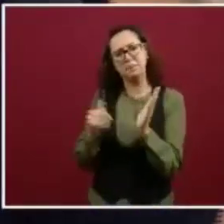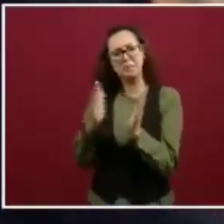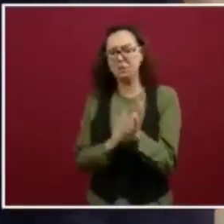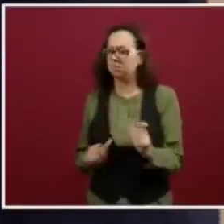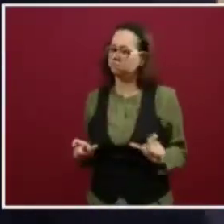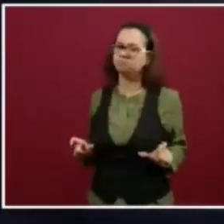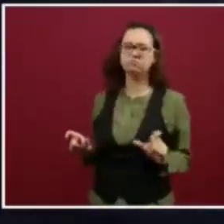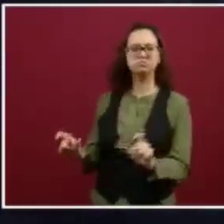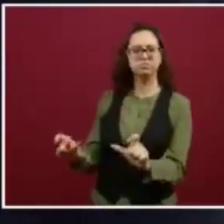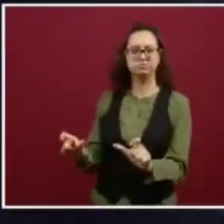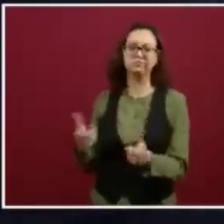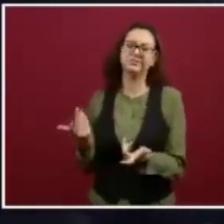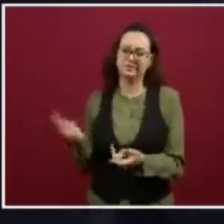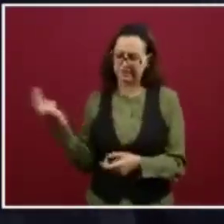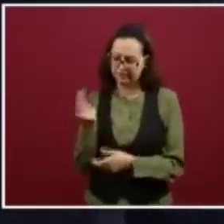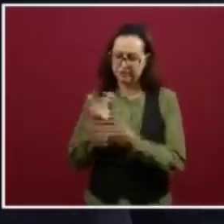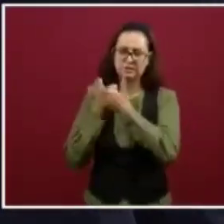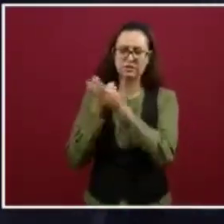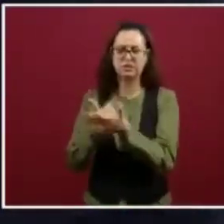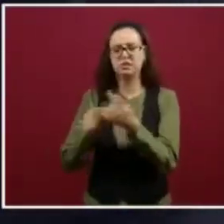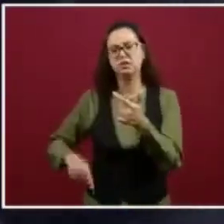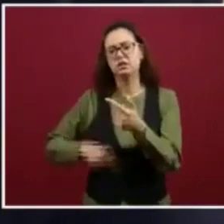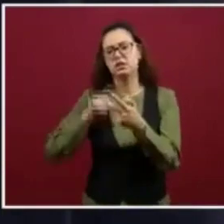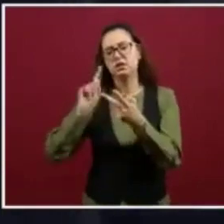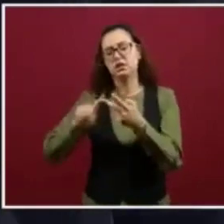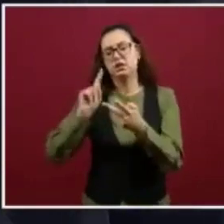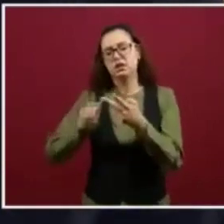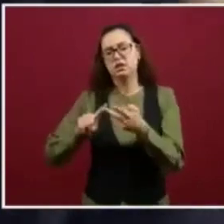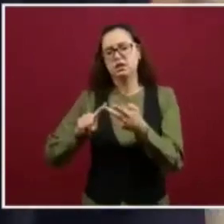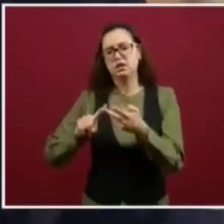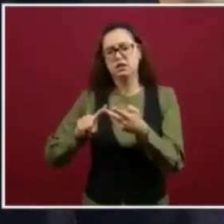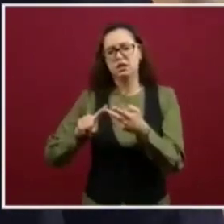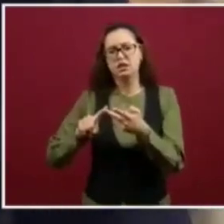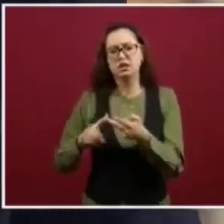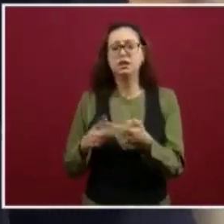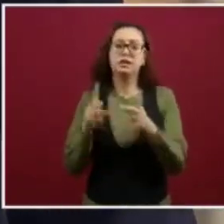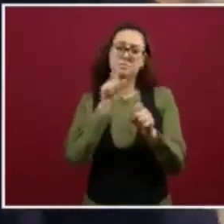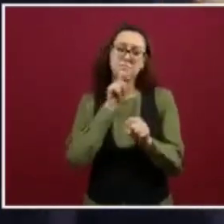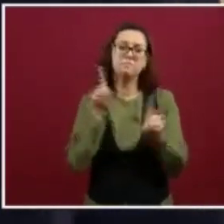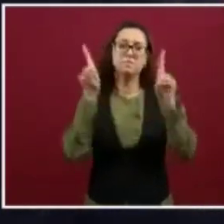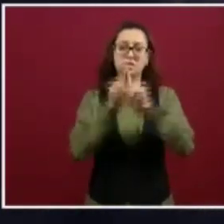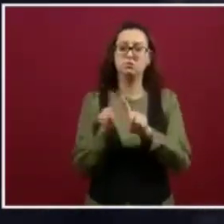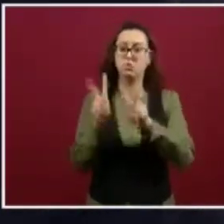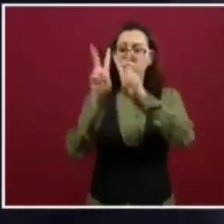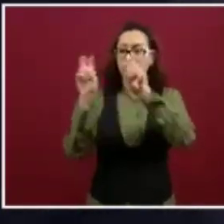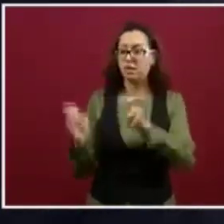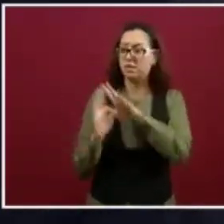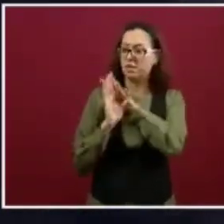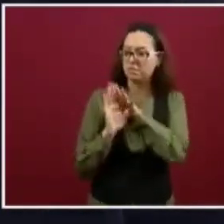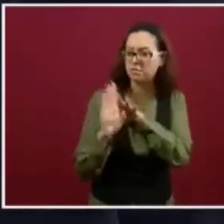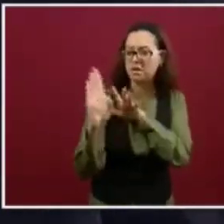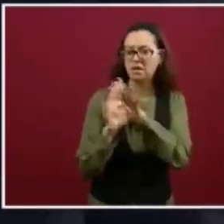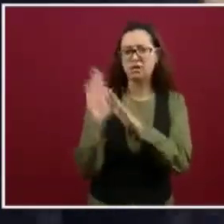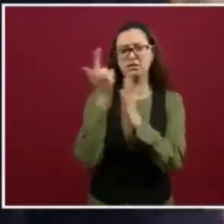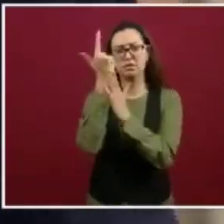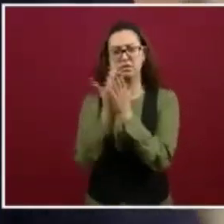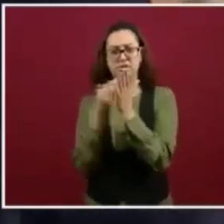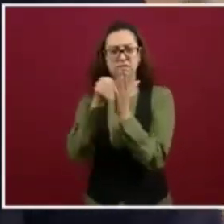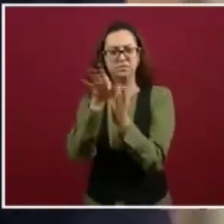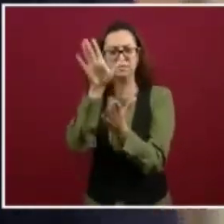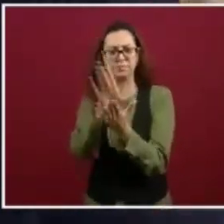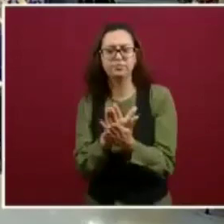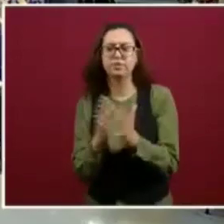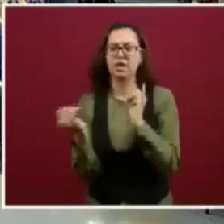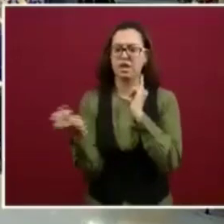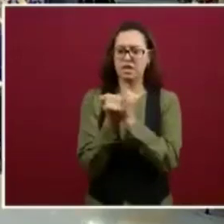pasan. Segundo, realización única de controles migratorios en países de salida, sistema electrónico de